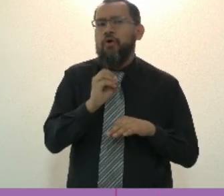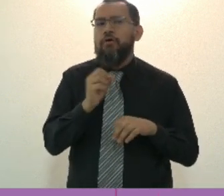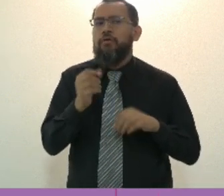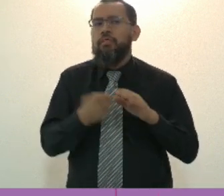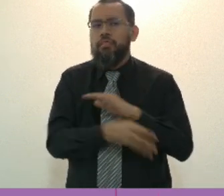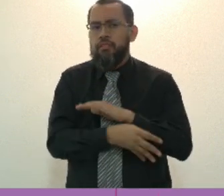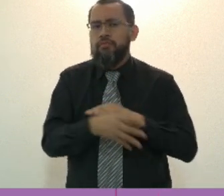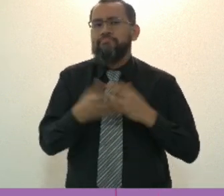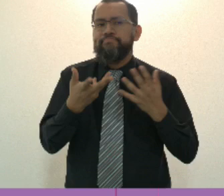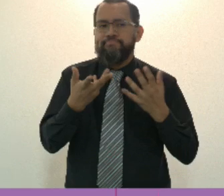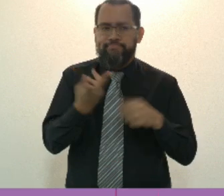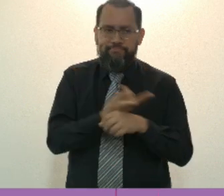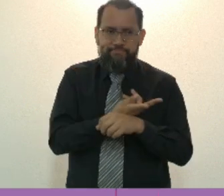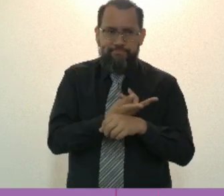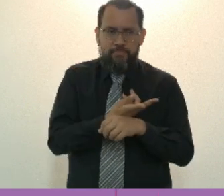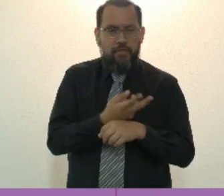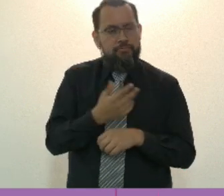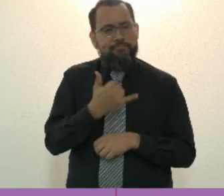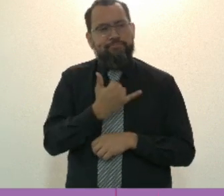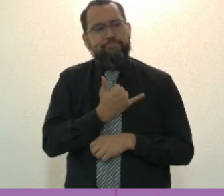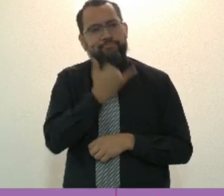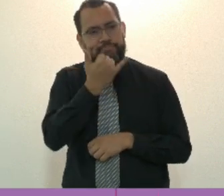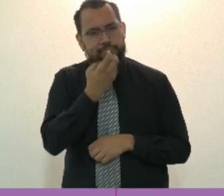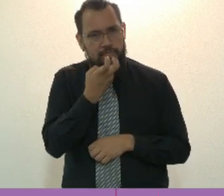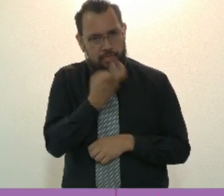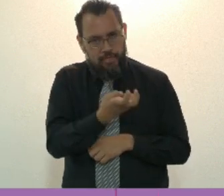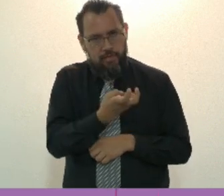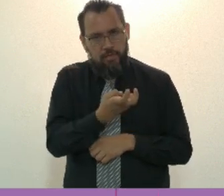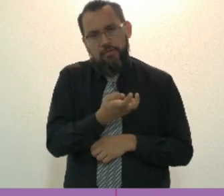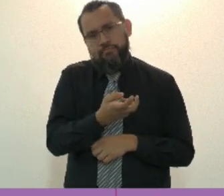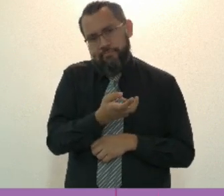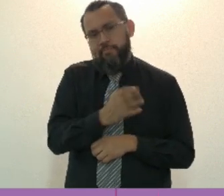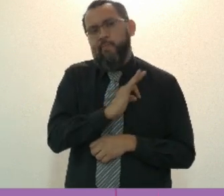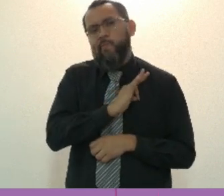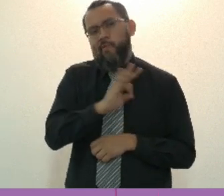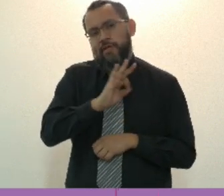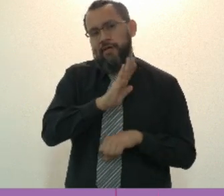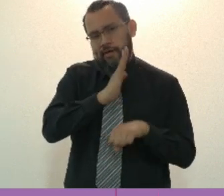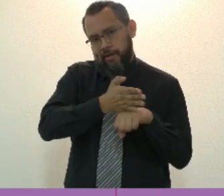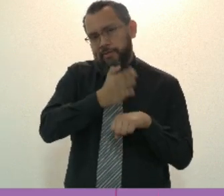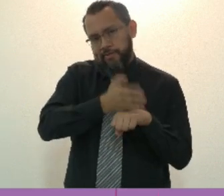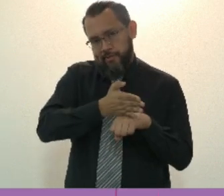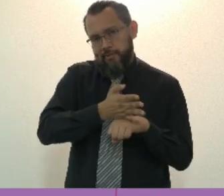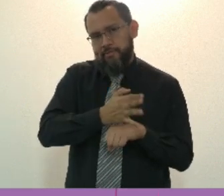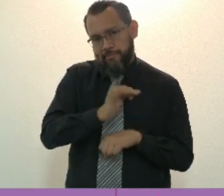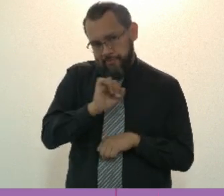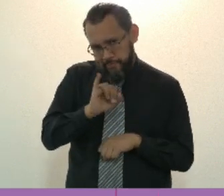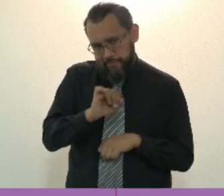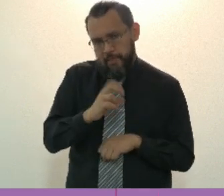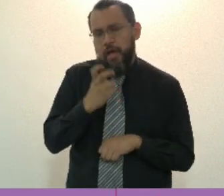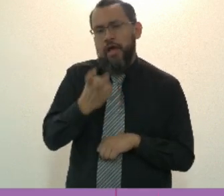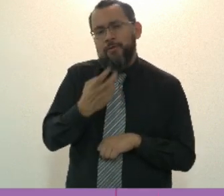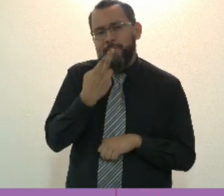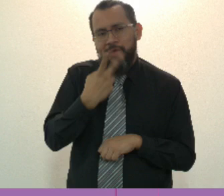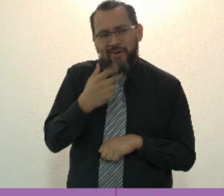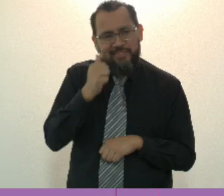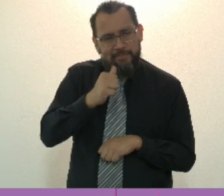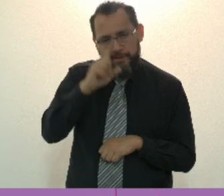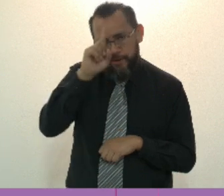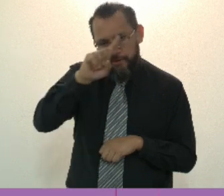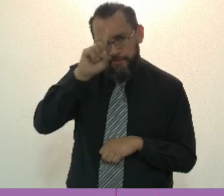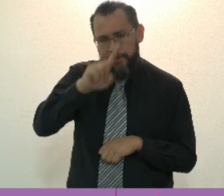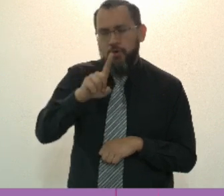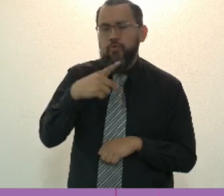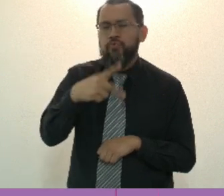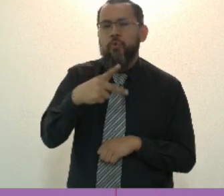Entonces, cualquiera de los dos supuestos son punibles de alguna manera Entonces, lo recomendable es tener